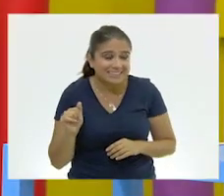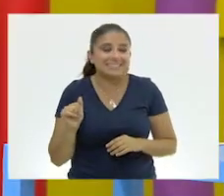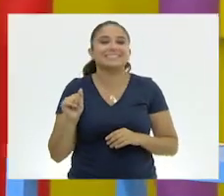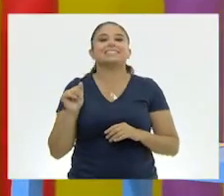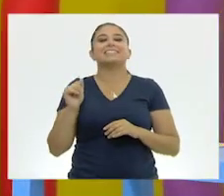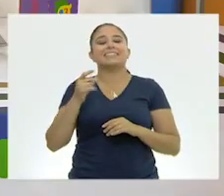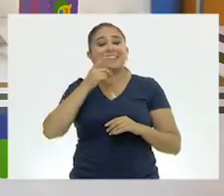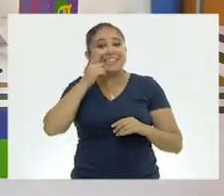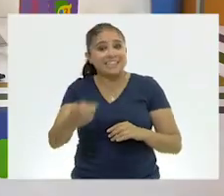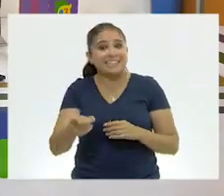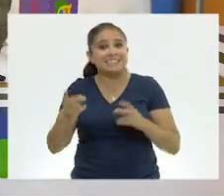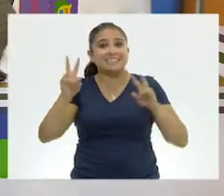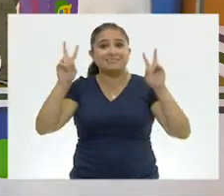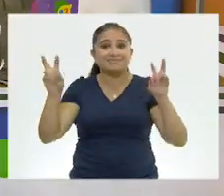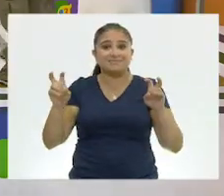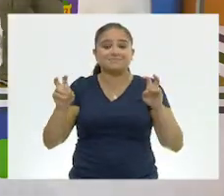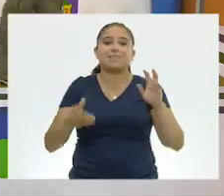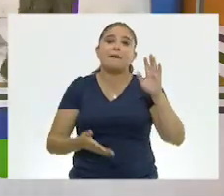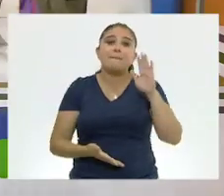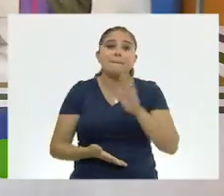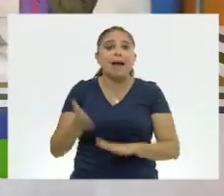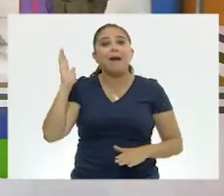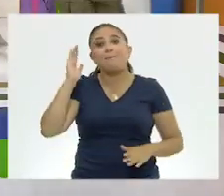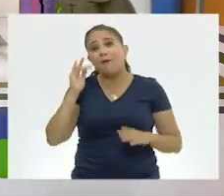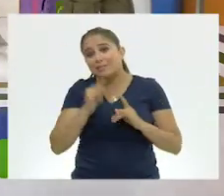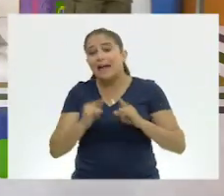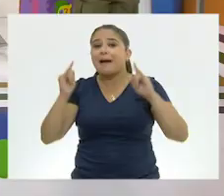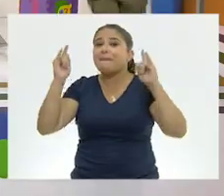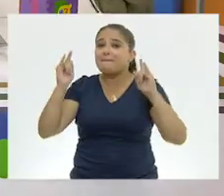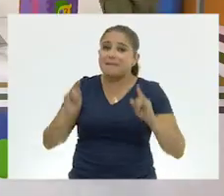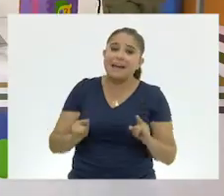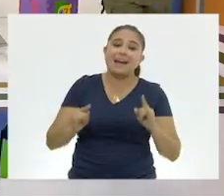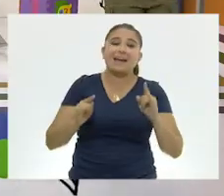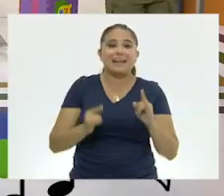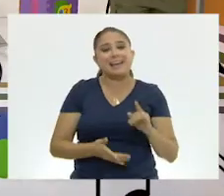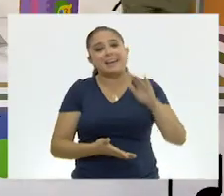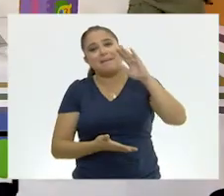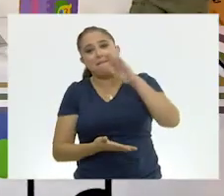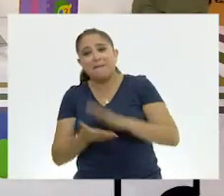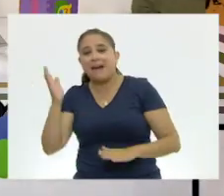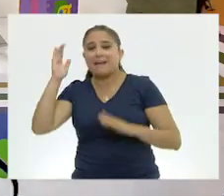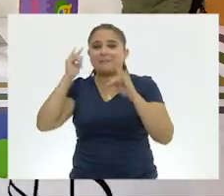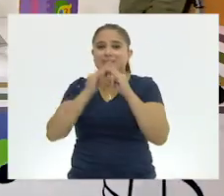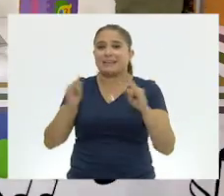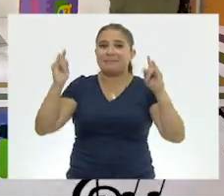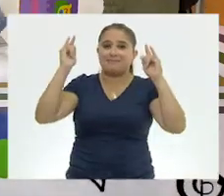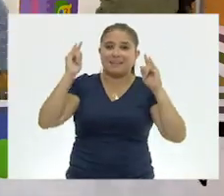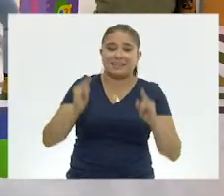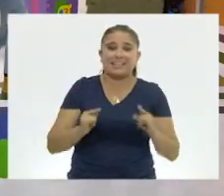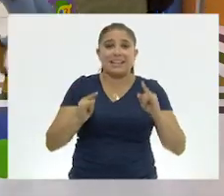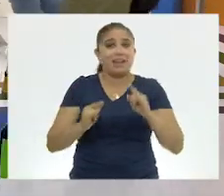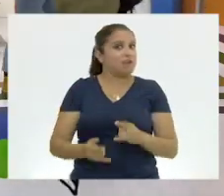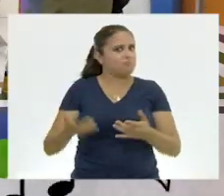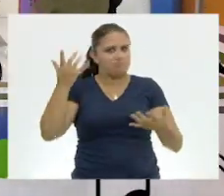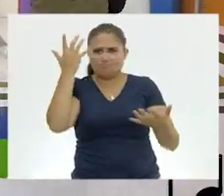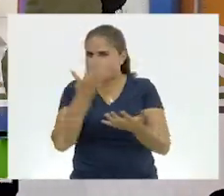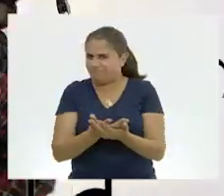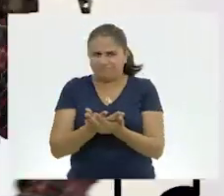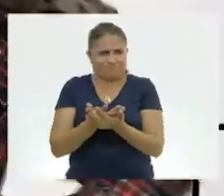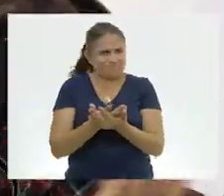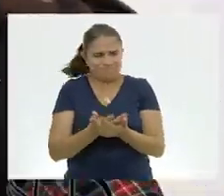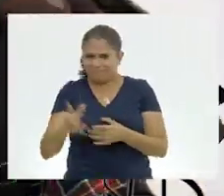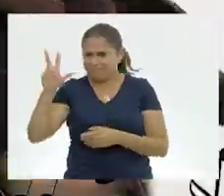y dice... ¡Vámonos de campamento! ¡Vámonos de campamento! ¡No hay descanso ni